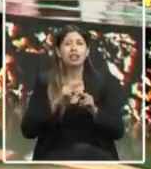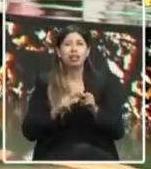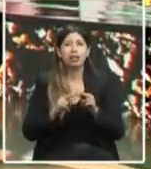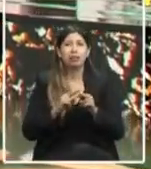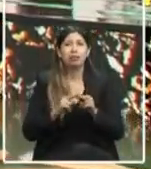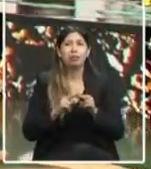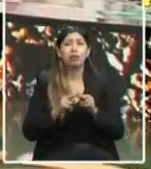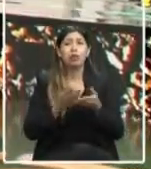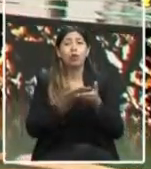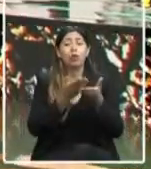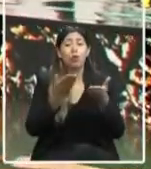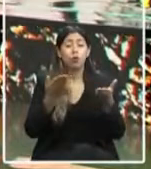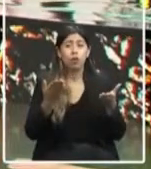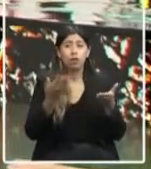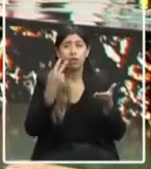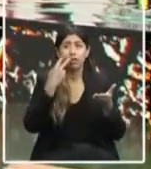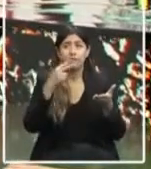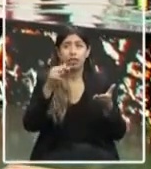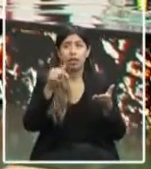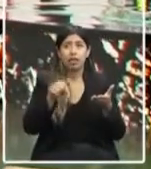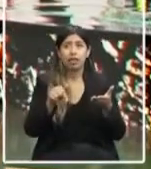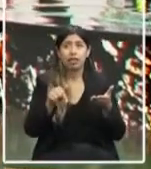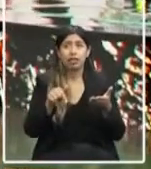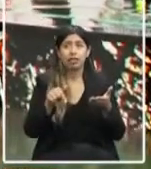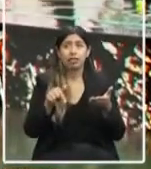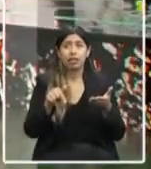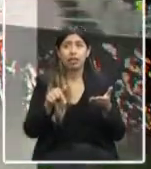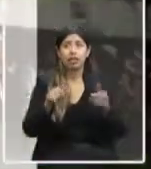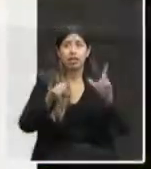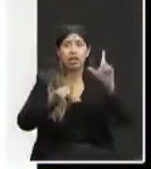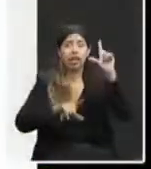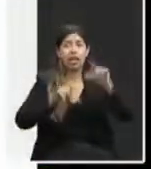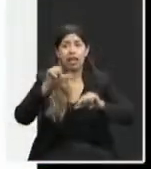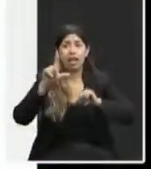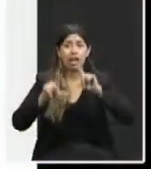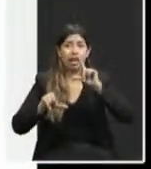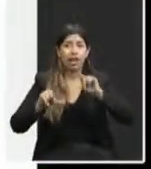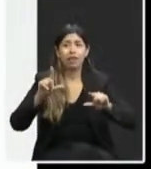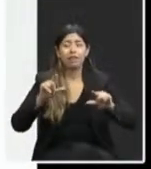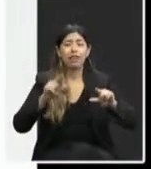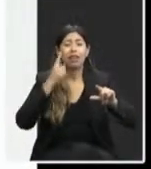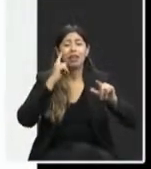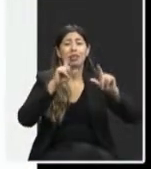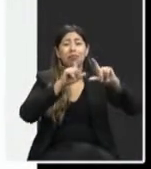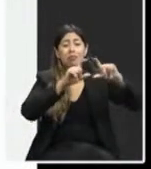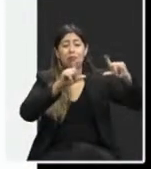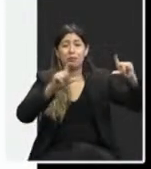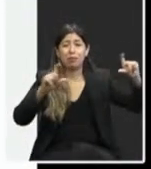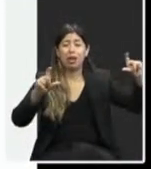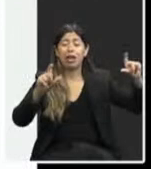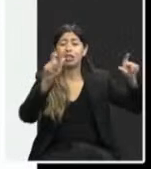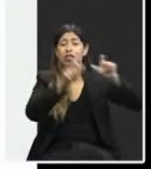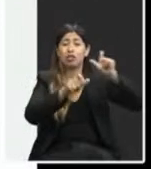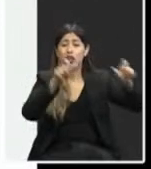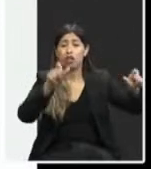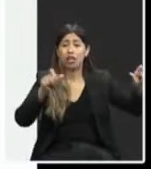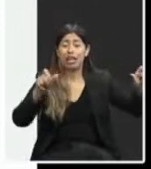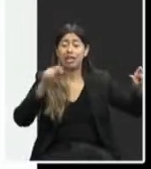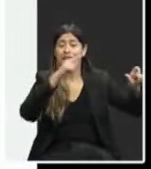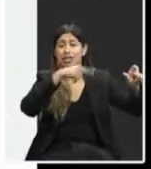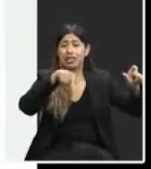básicamente, si ustedes ven acá en esta gráfica, los muñequitos de diferentes colores es